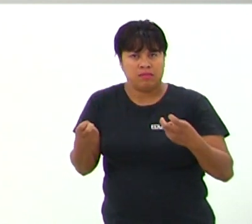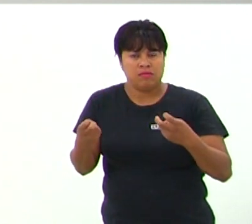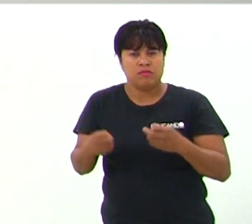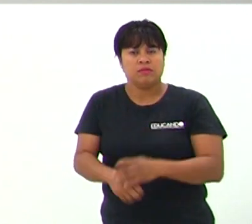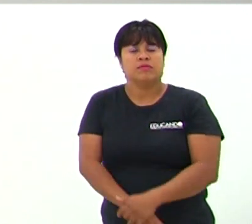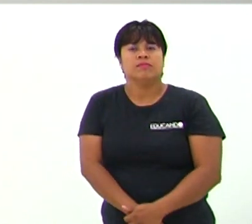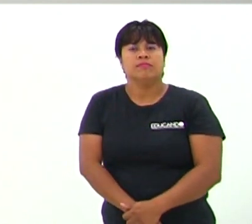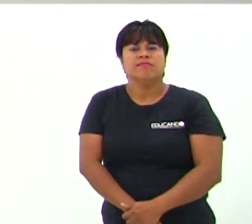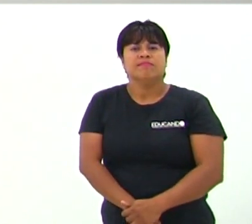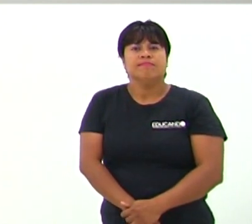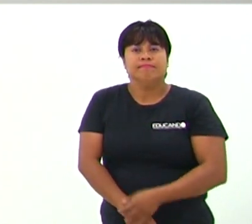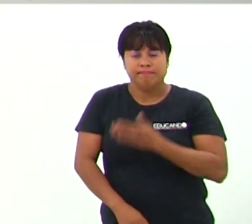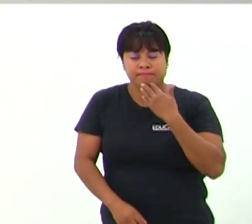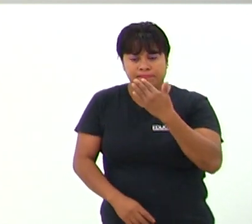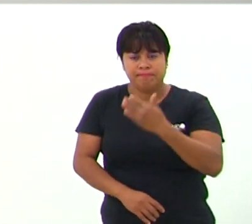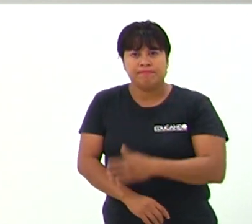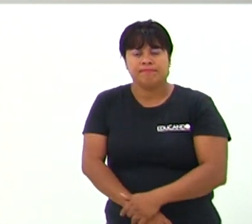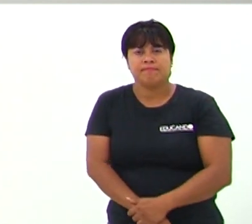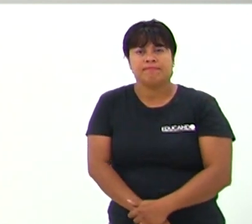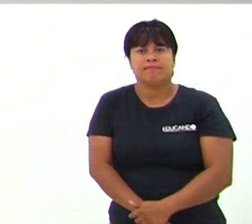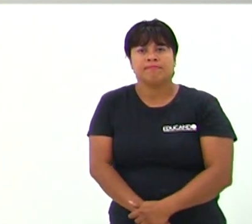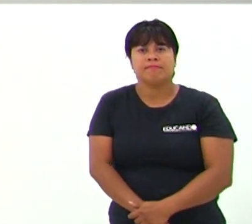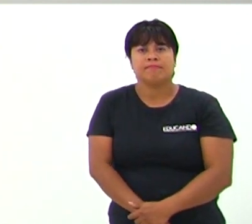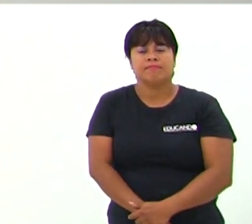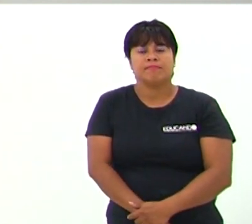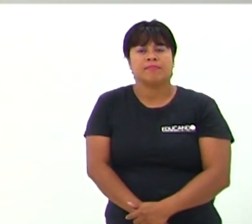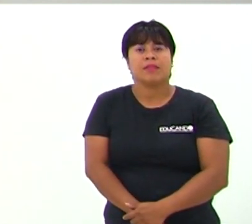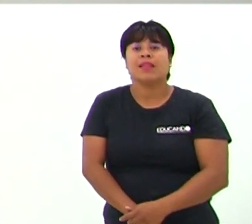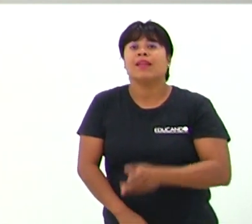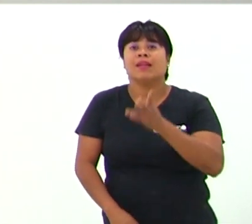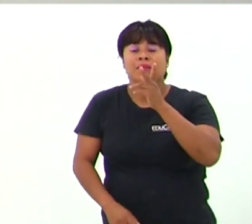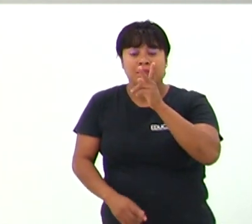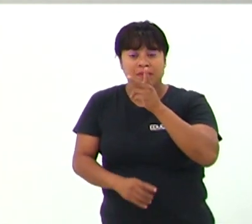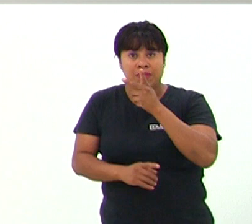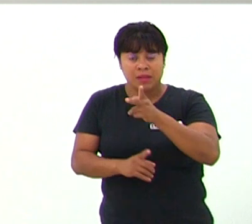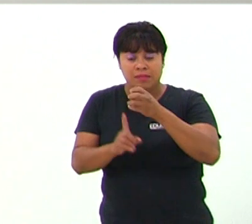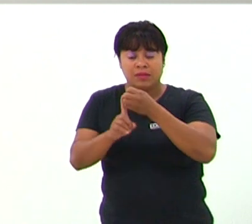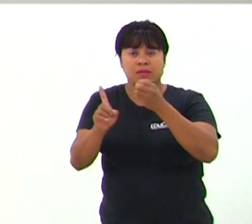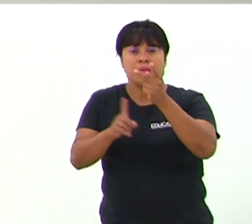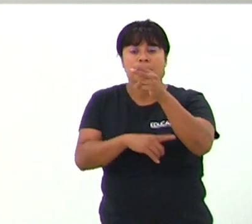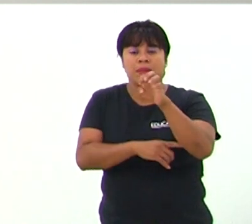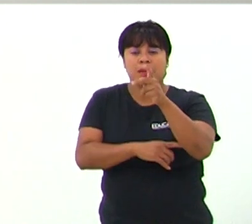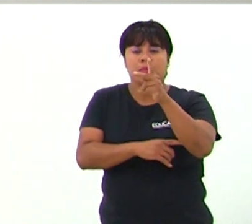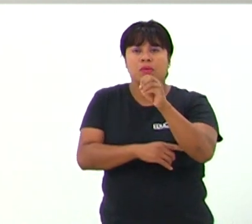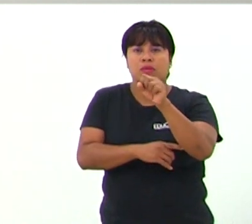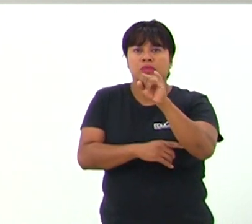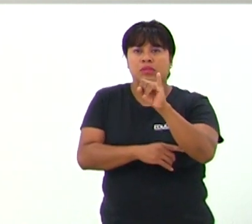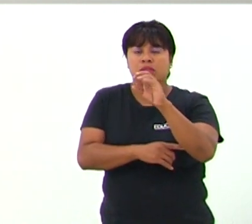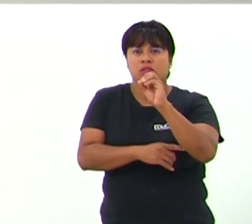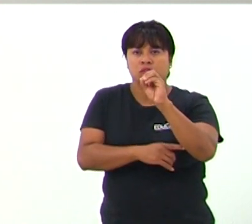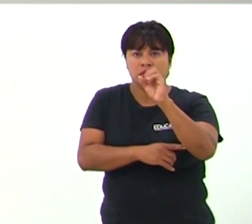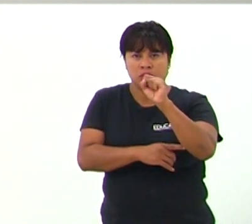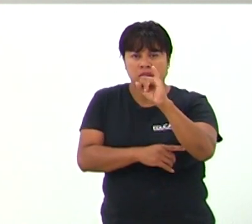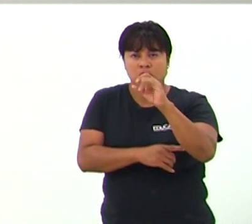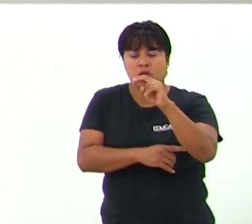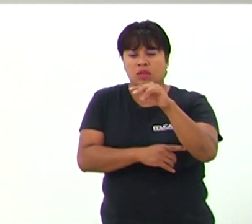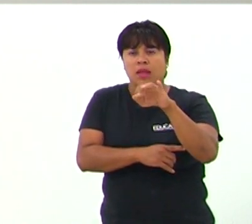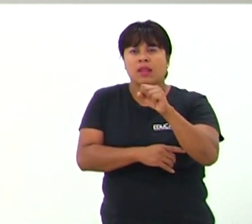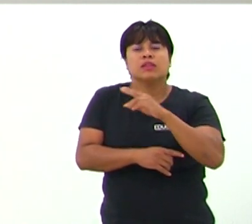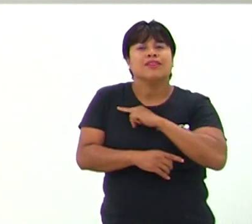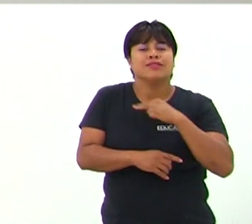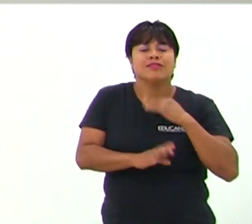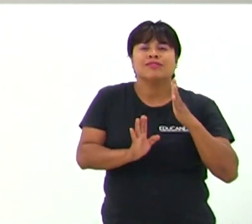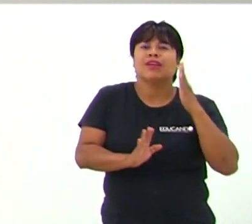adjetivos. Bien. Las frases preposicionales que nosotros ya conocemos